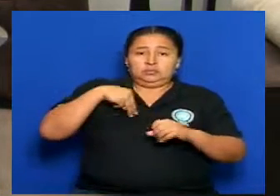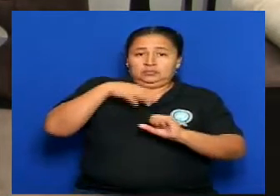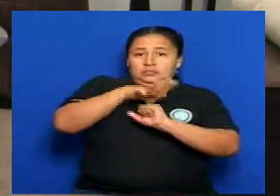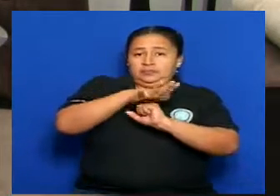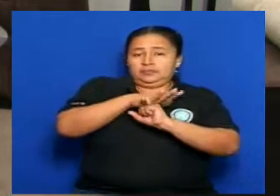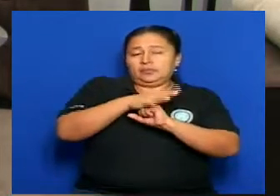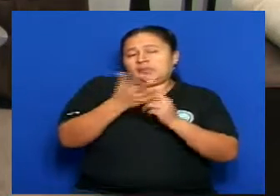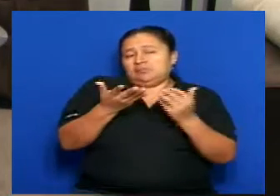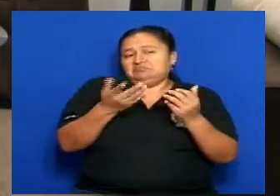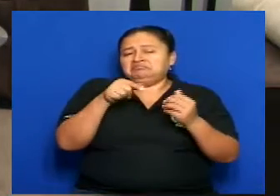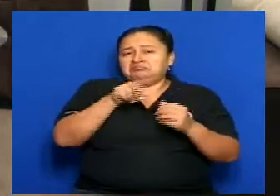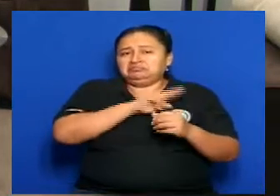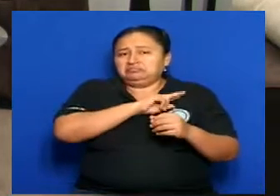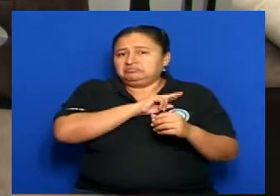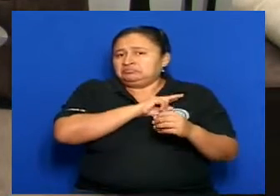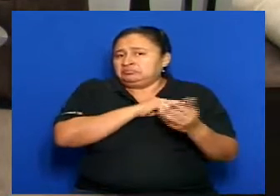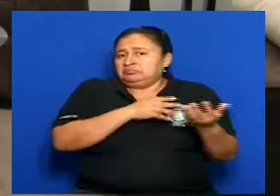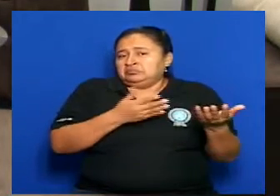y ahí